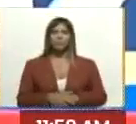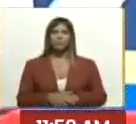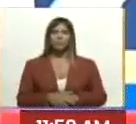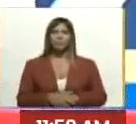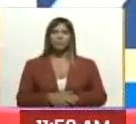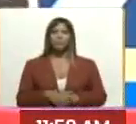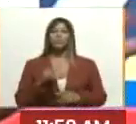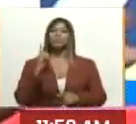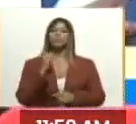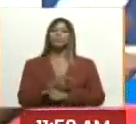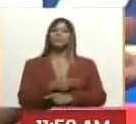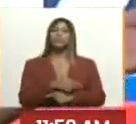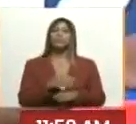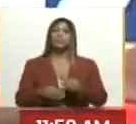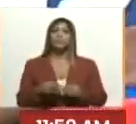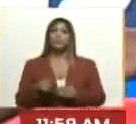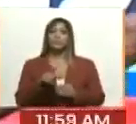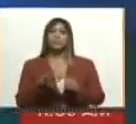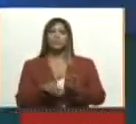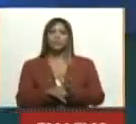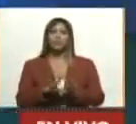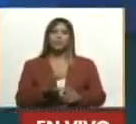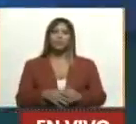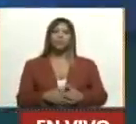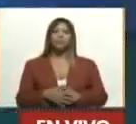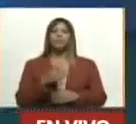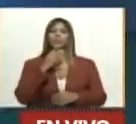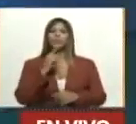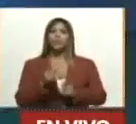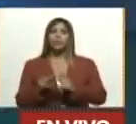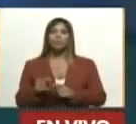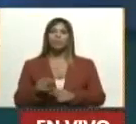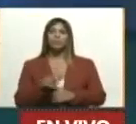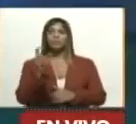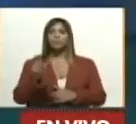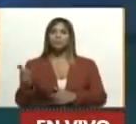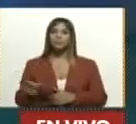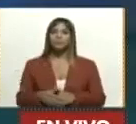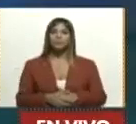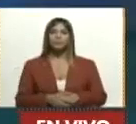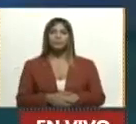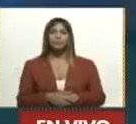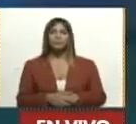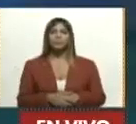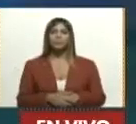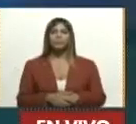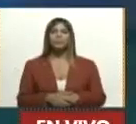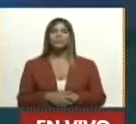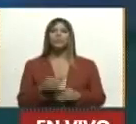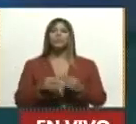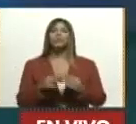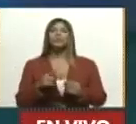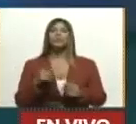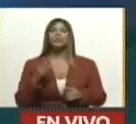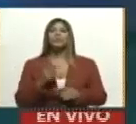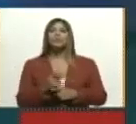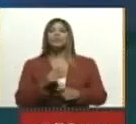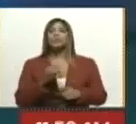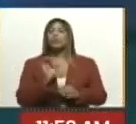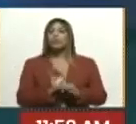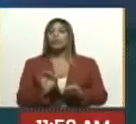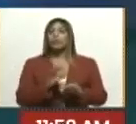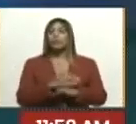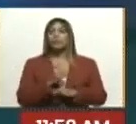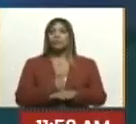para imponer inclusive acusaciones ilegales, como fue el caso de algunos de nuestros compañeros, a los que se les impusieron acusaciones que no tenían nada que ver